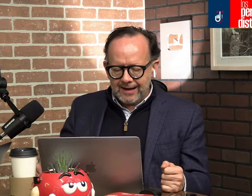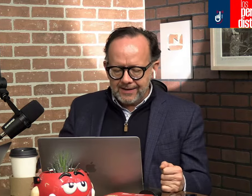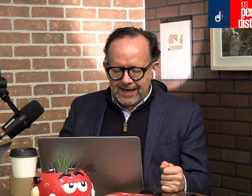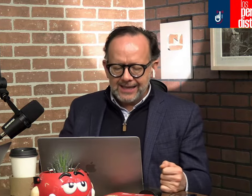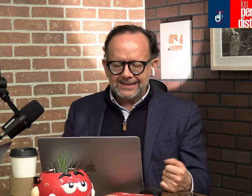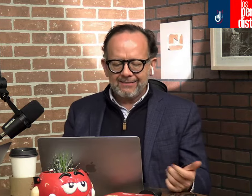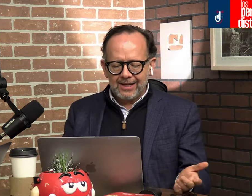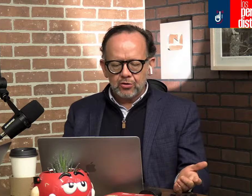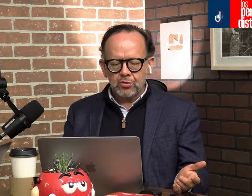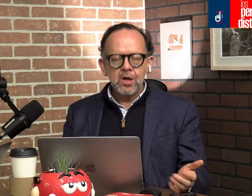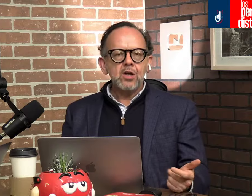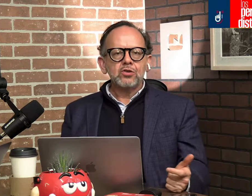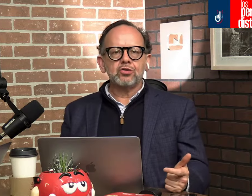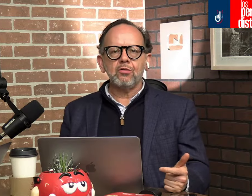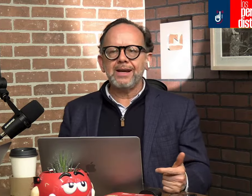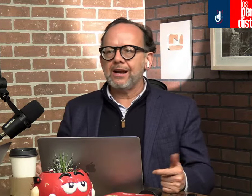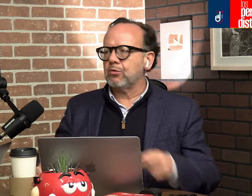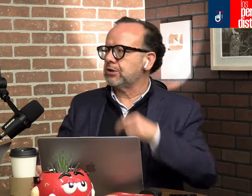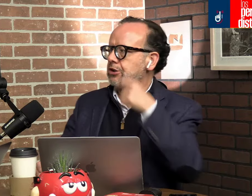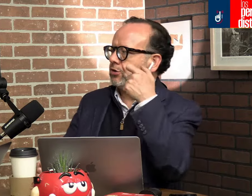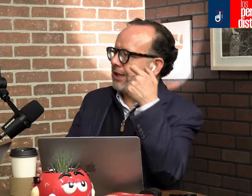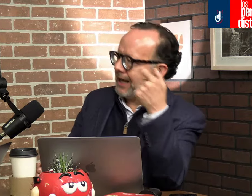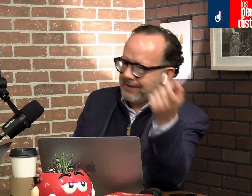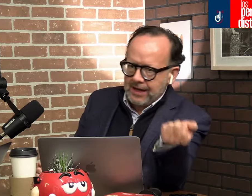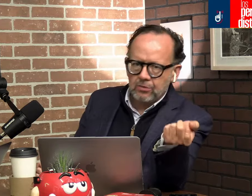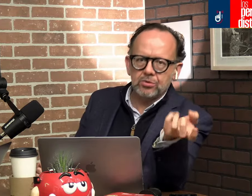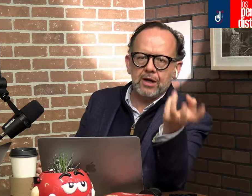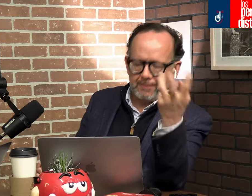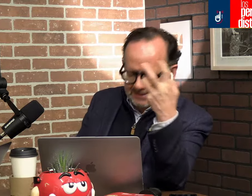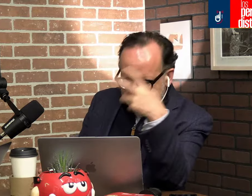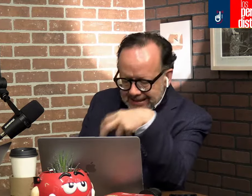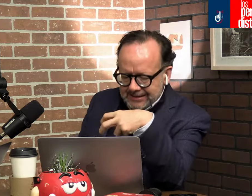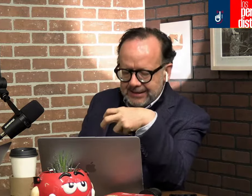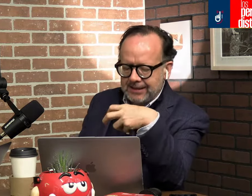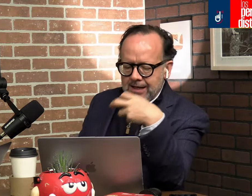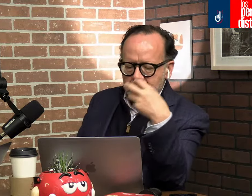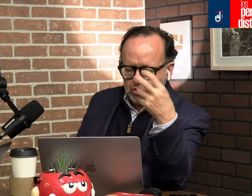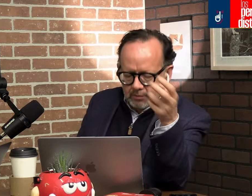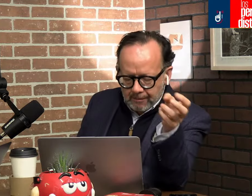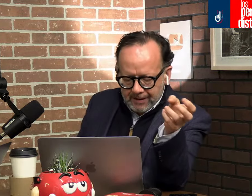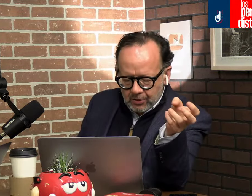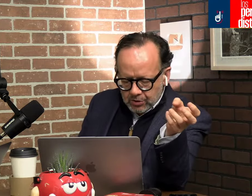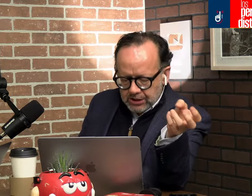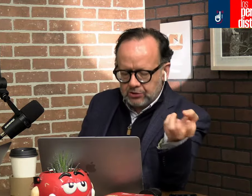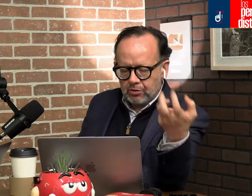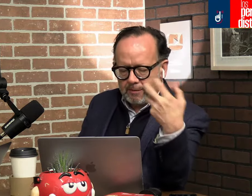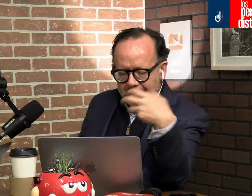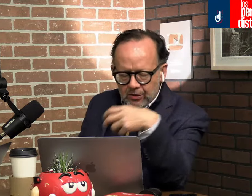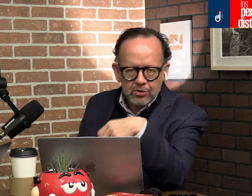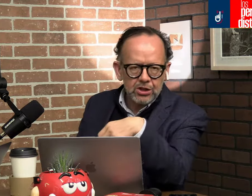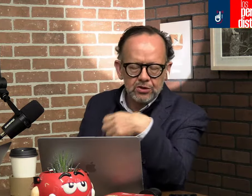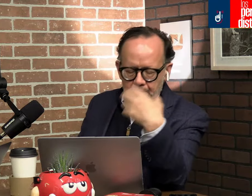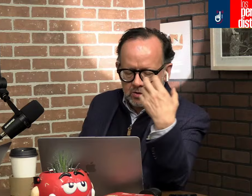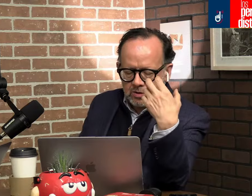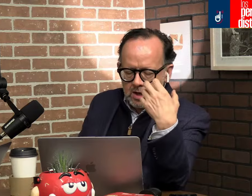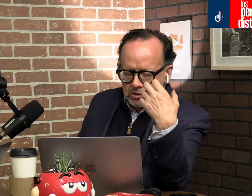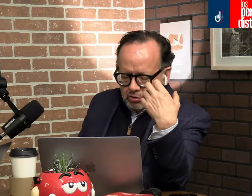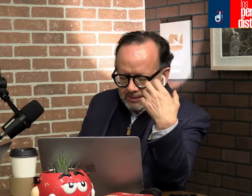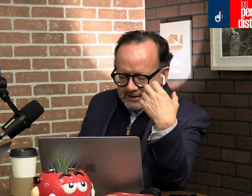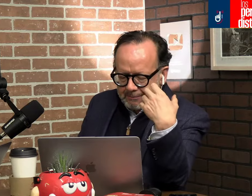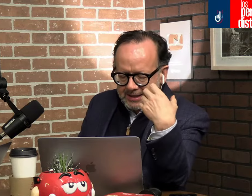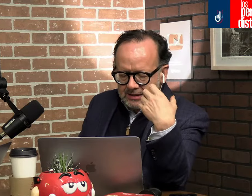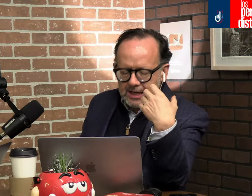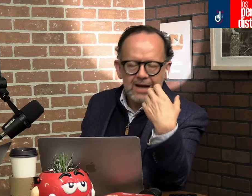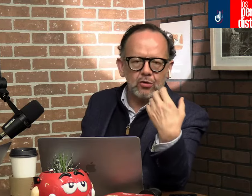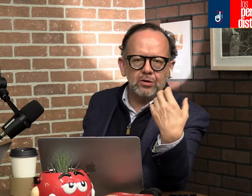en Radicales hablando sobre la acusación de la DEA contra el presidente, sobre periodismo,